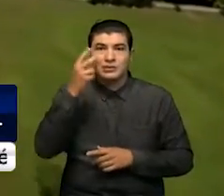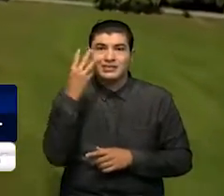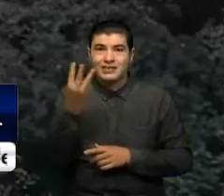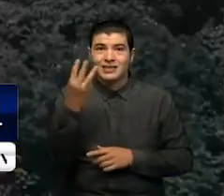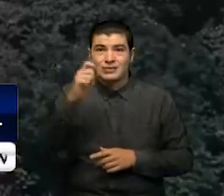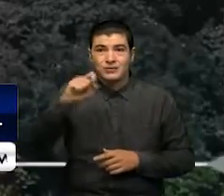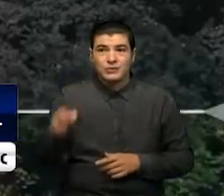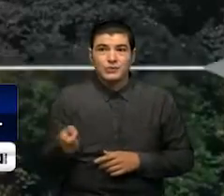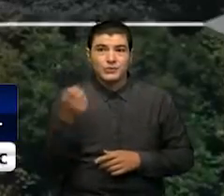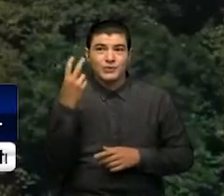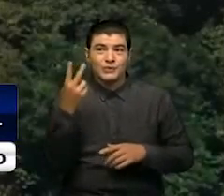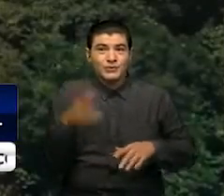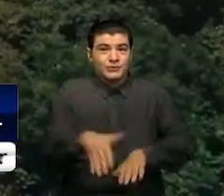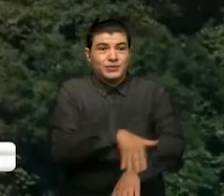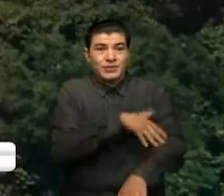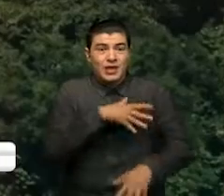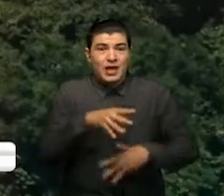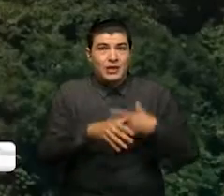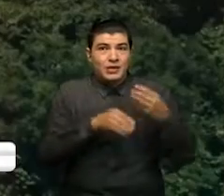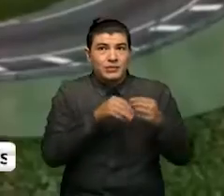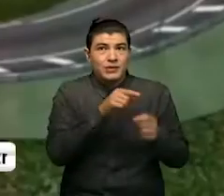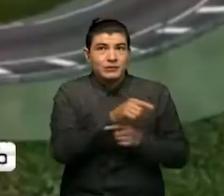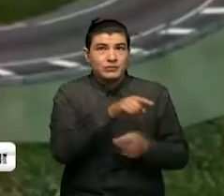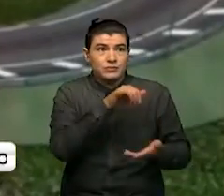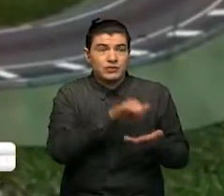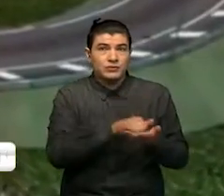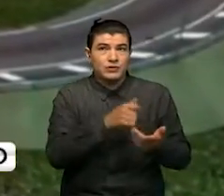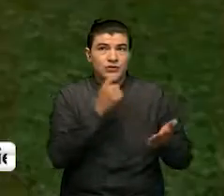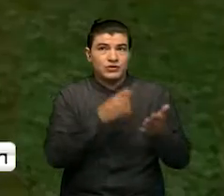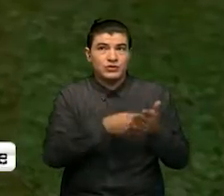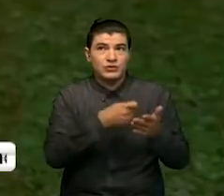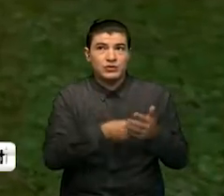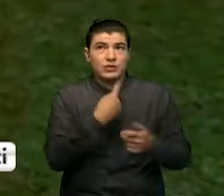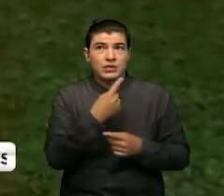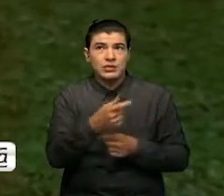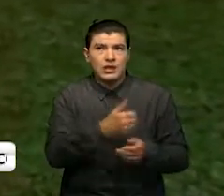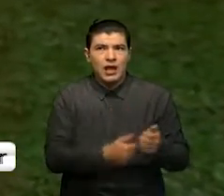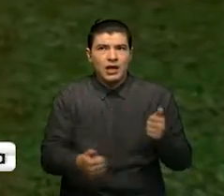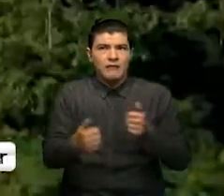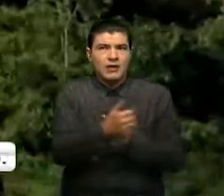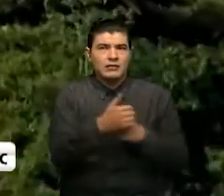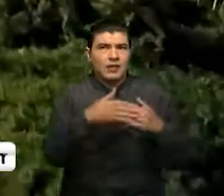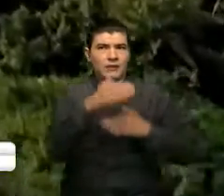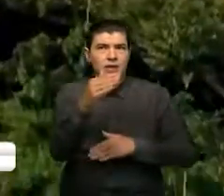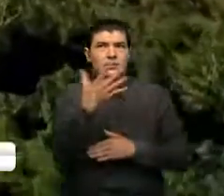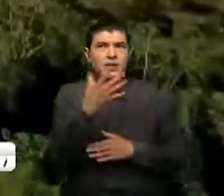billones de pesos y que según sarmiento ángulo socio del consorcio tuvo un avance de más del 50 por ciento